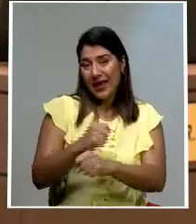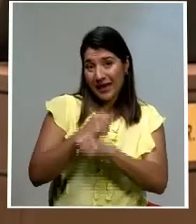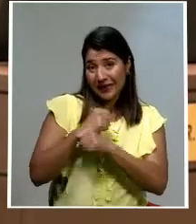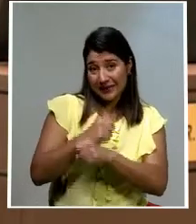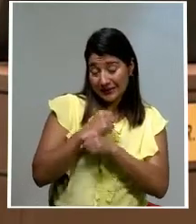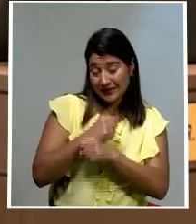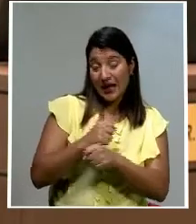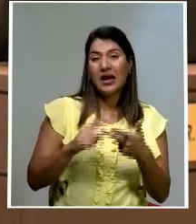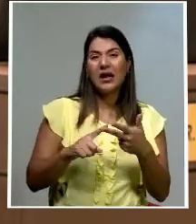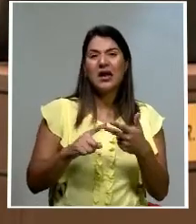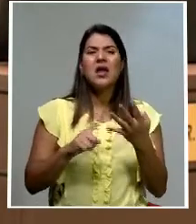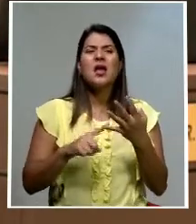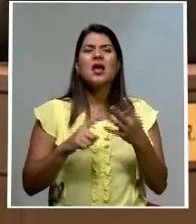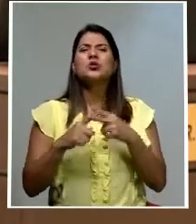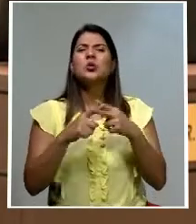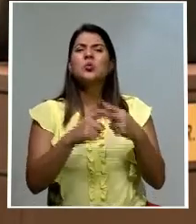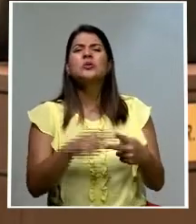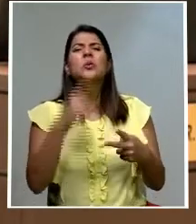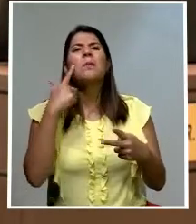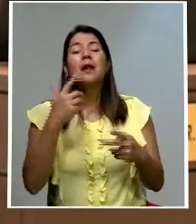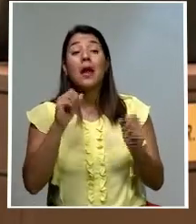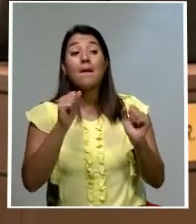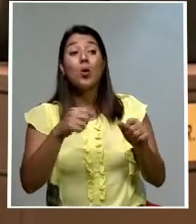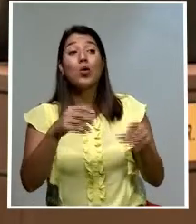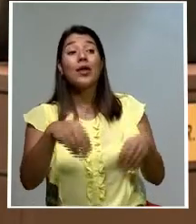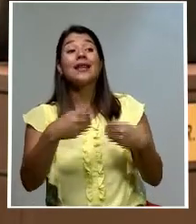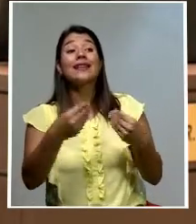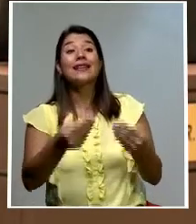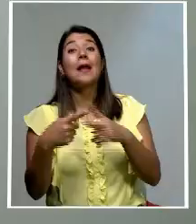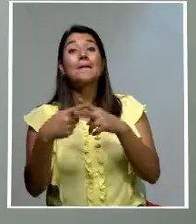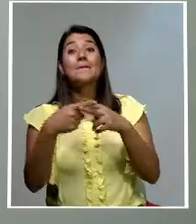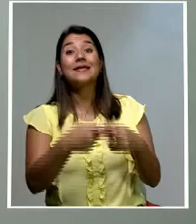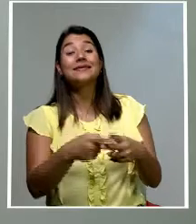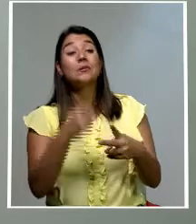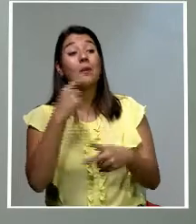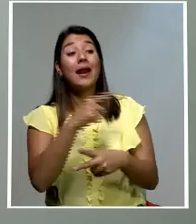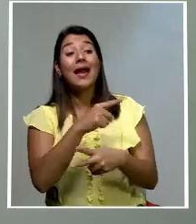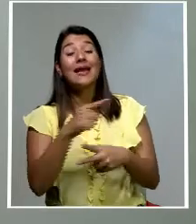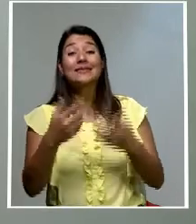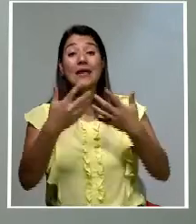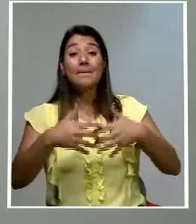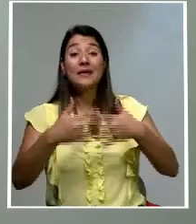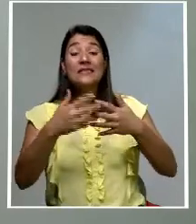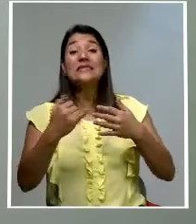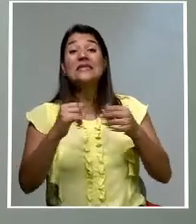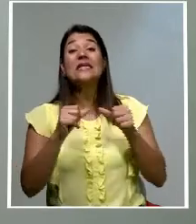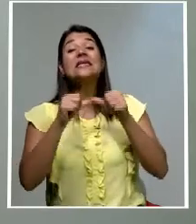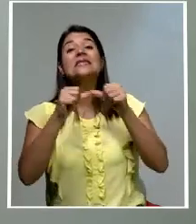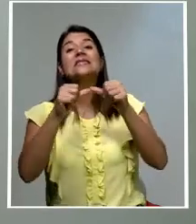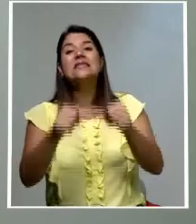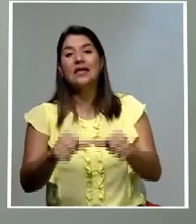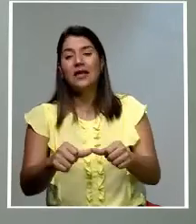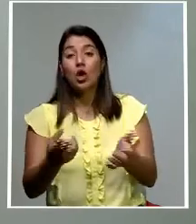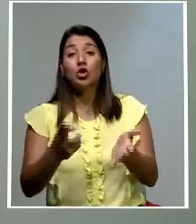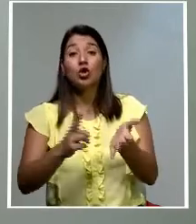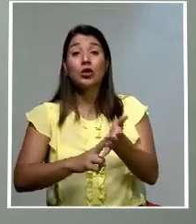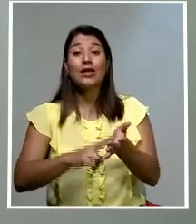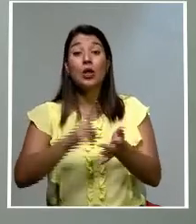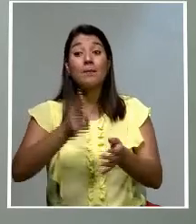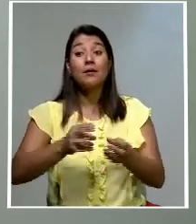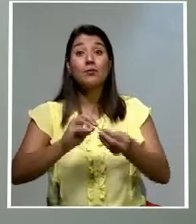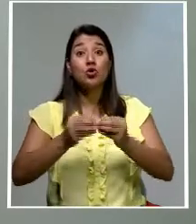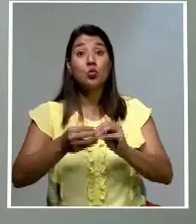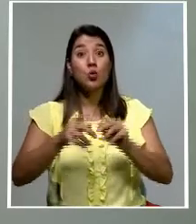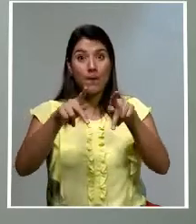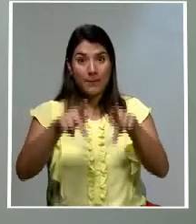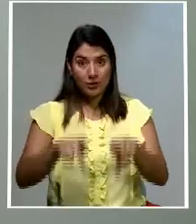buscar es generar un aval para aquellas empresas que mantengan el nivel de empleo a partir del momento en que reciban el aval. Es